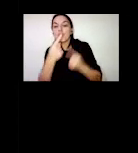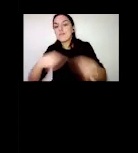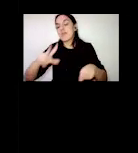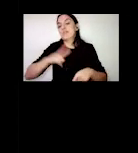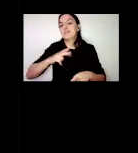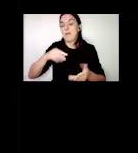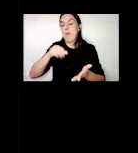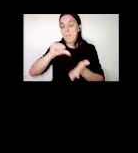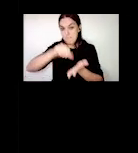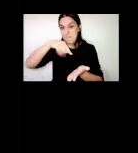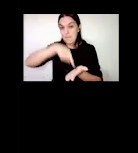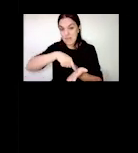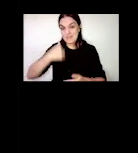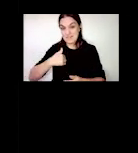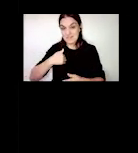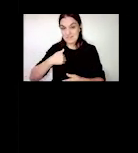mucha discusión. ¿Por qué?